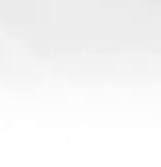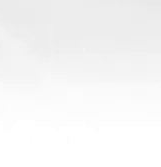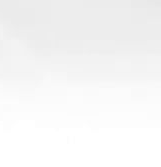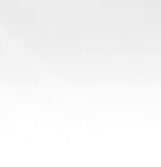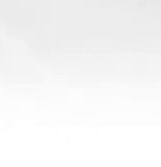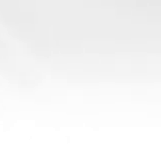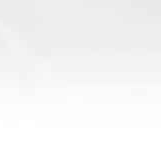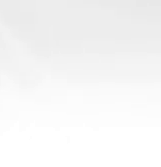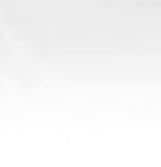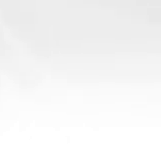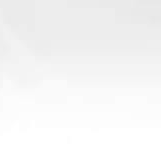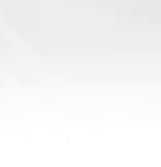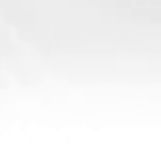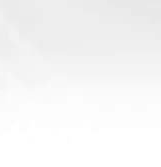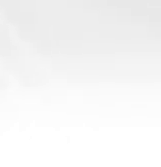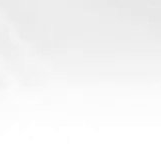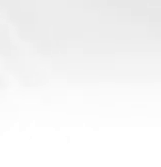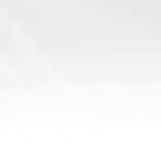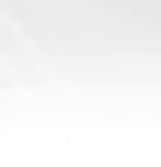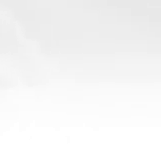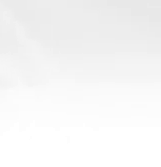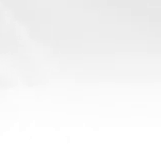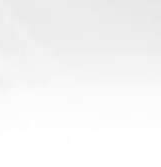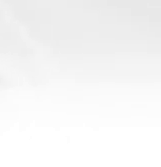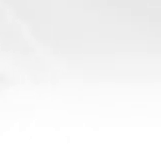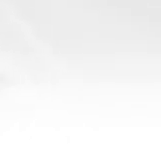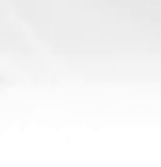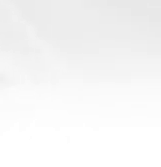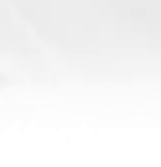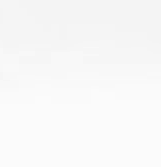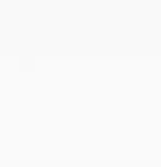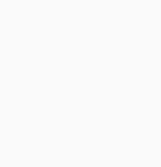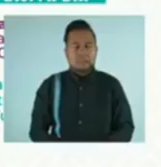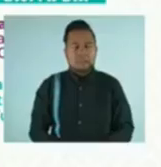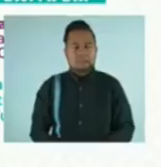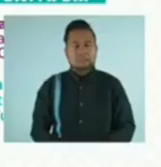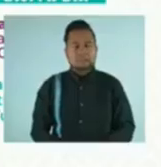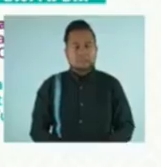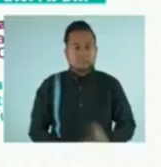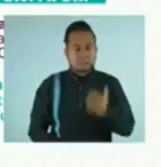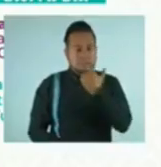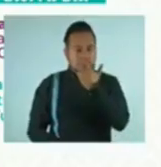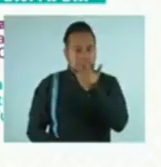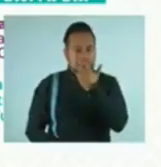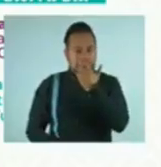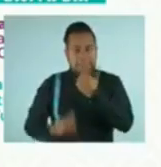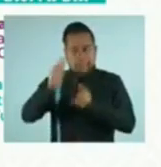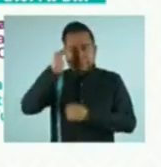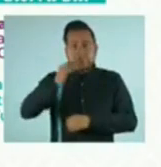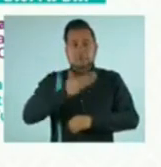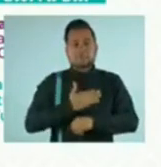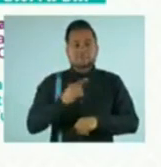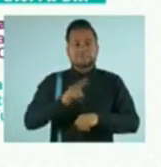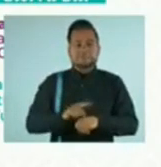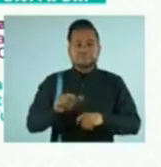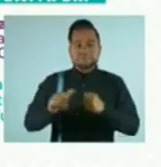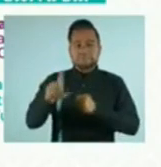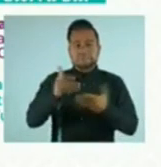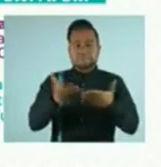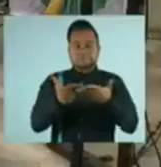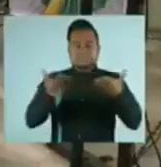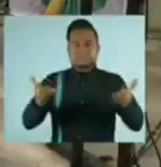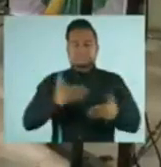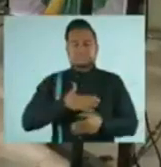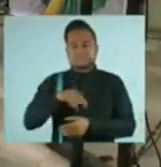Gobierno del Estado de Oaxaca, tierra orgullosa de sus raíces. Buenos días, tengan todos ustedes.